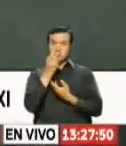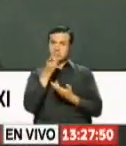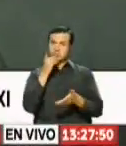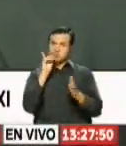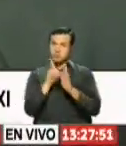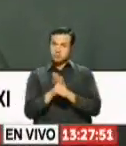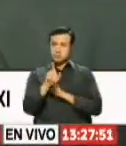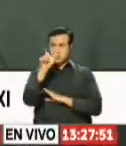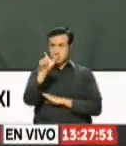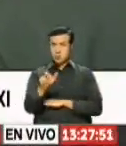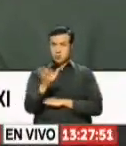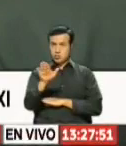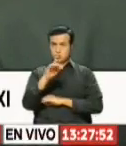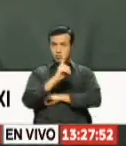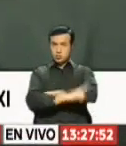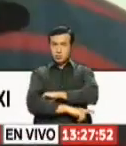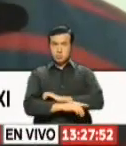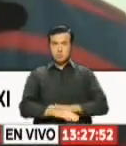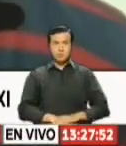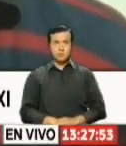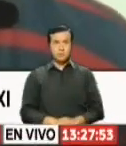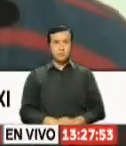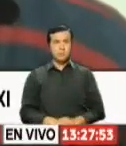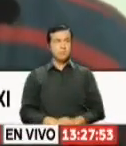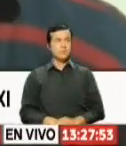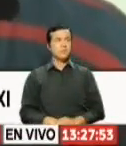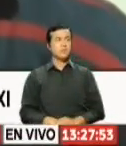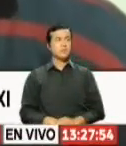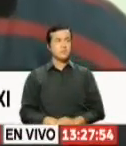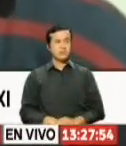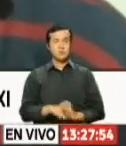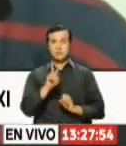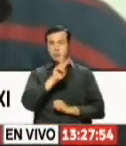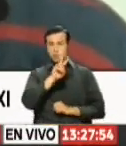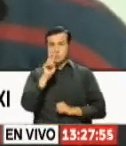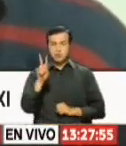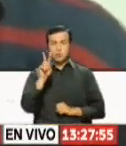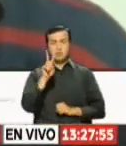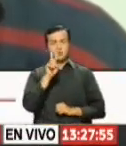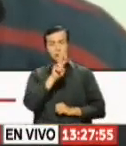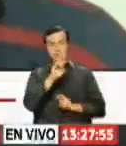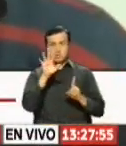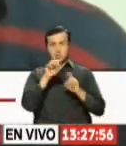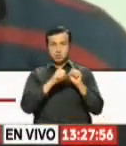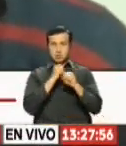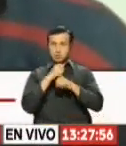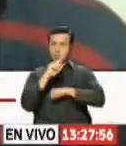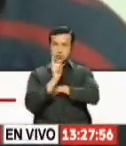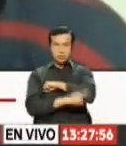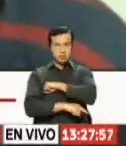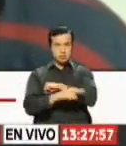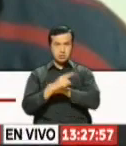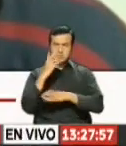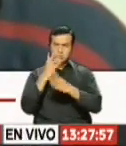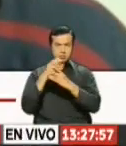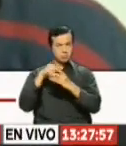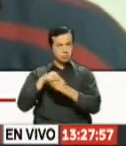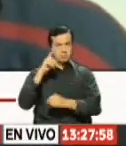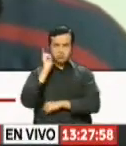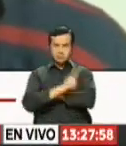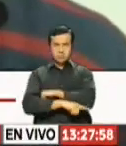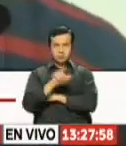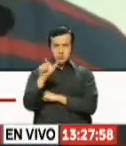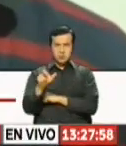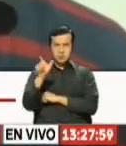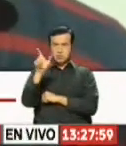que el involucrado sea sancionado. Si se lo puede, con los 22, 26 años que da la ley, que se meta a la cárcel ese señor,